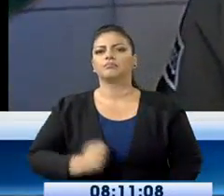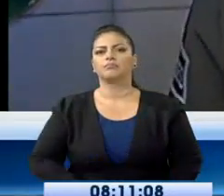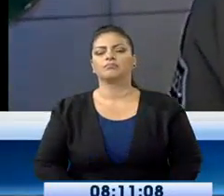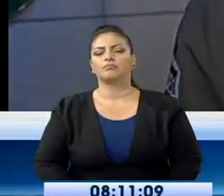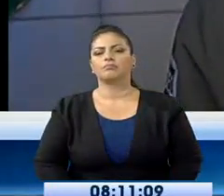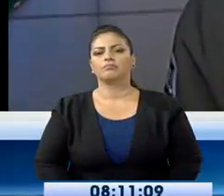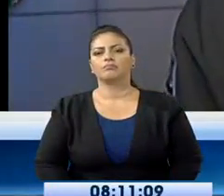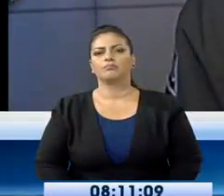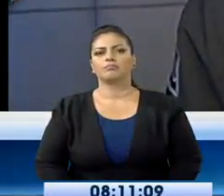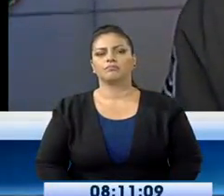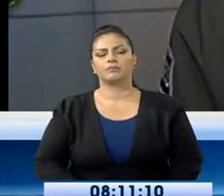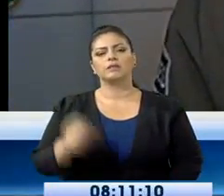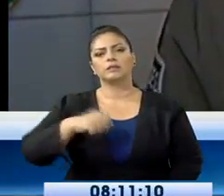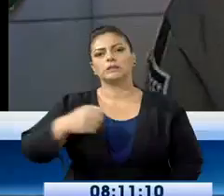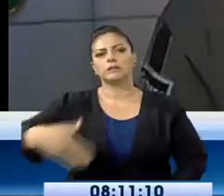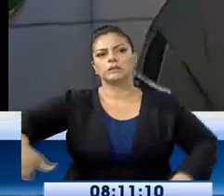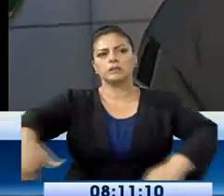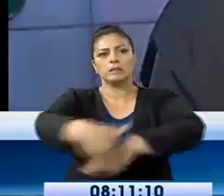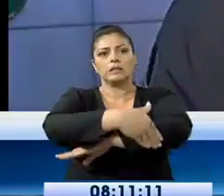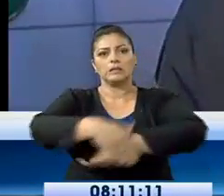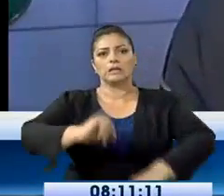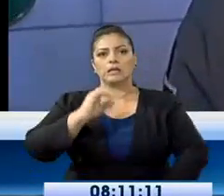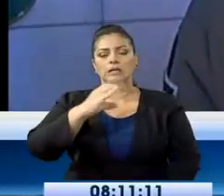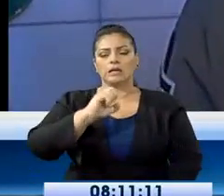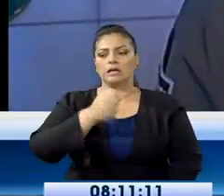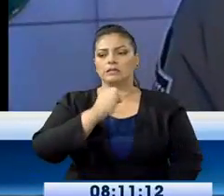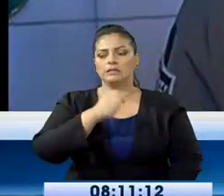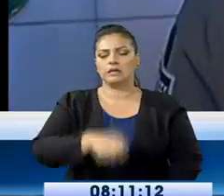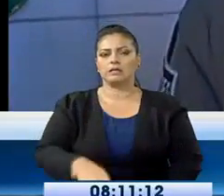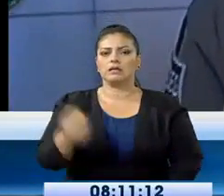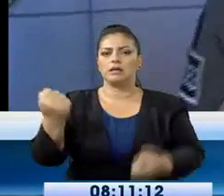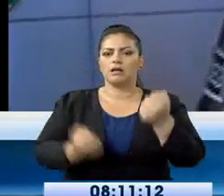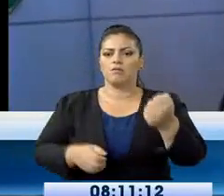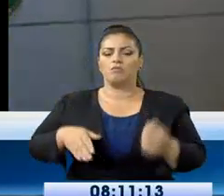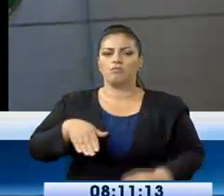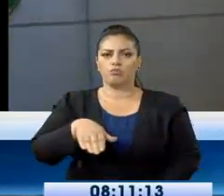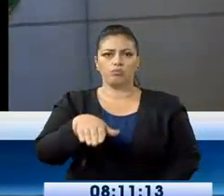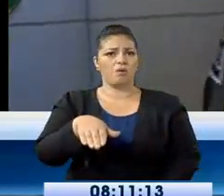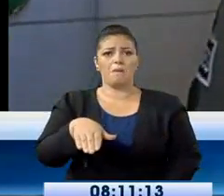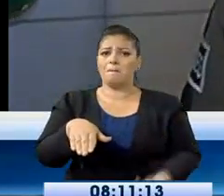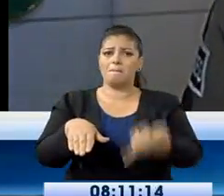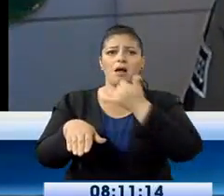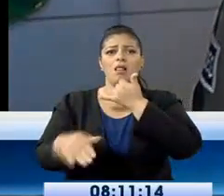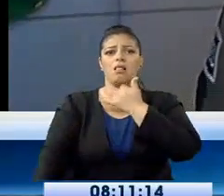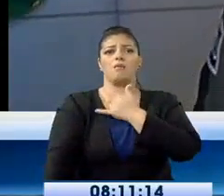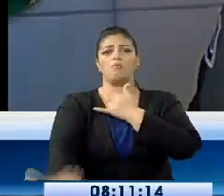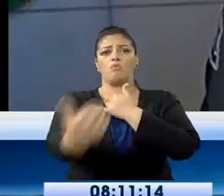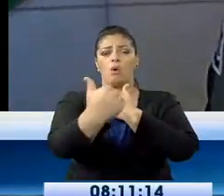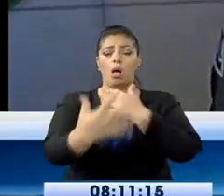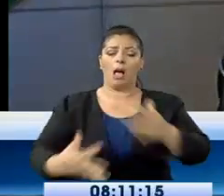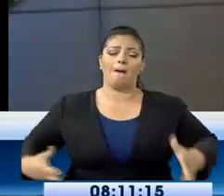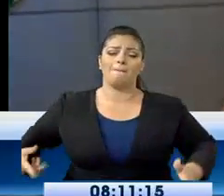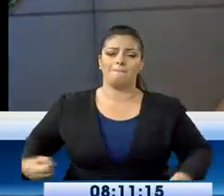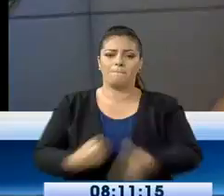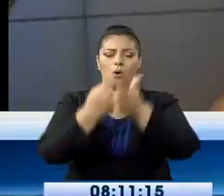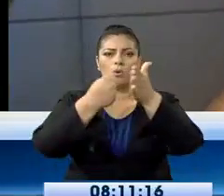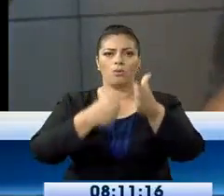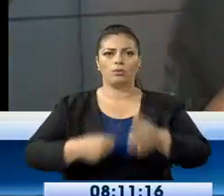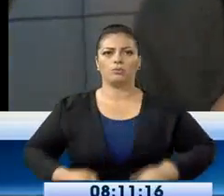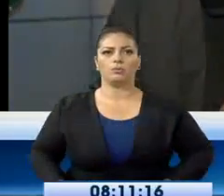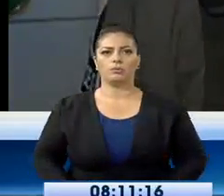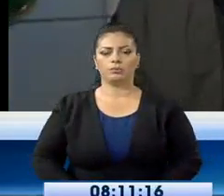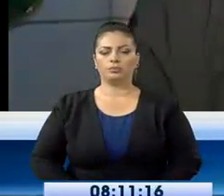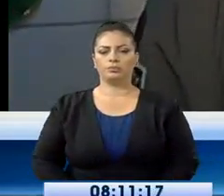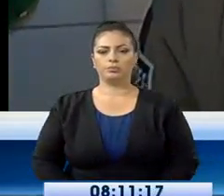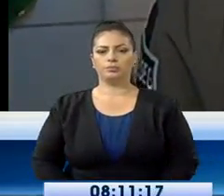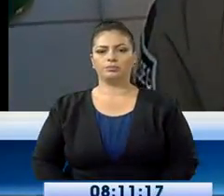sí. En contravía. Pasó de largo. El pivote lo aguantó, ¿eh? Lo reventó el pivote, lo aguantó un poco y se metió aquí en la plazoleta. No le